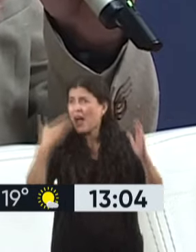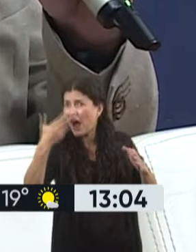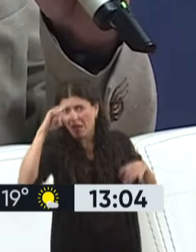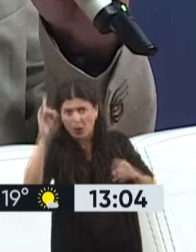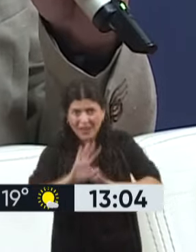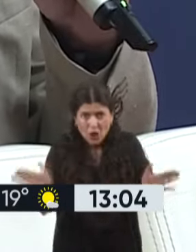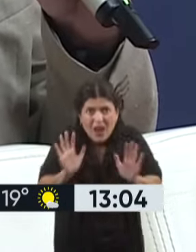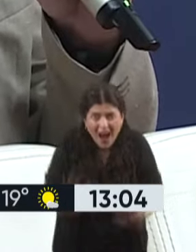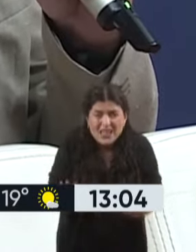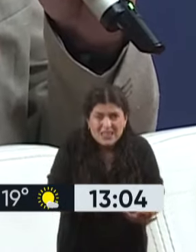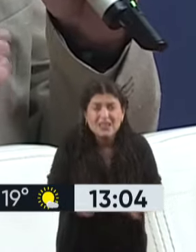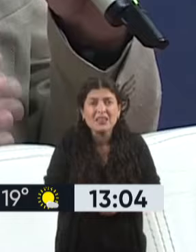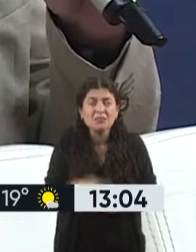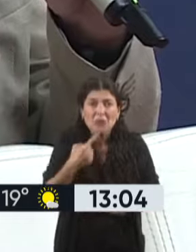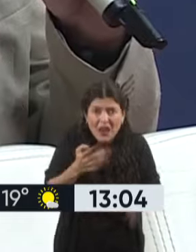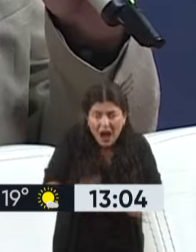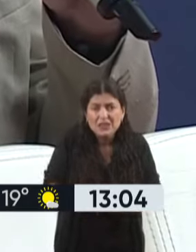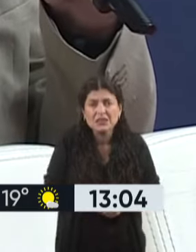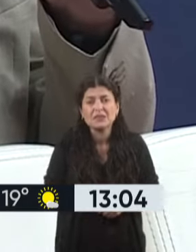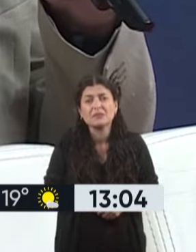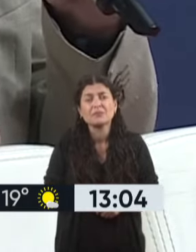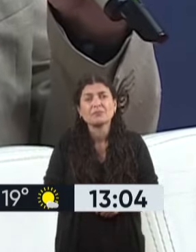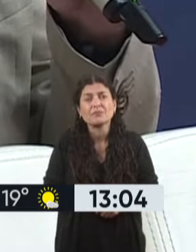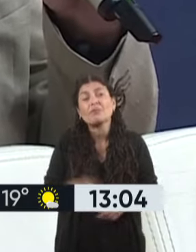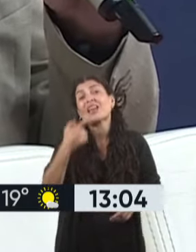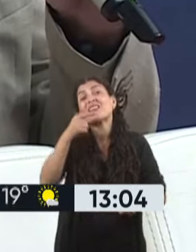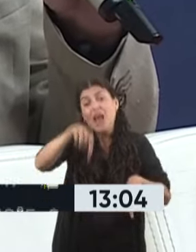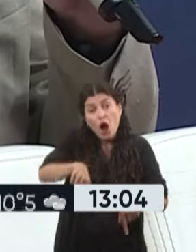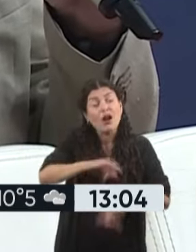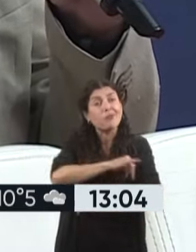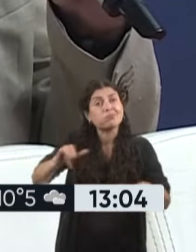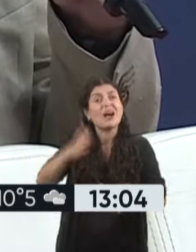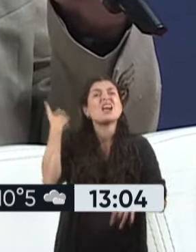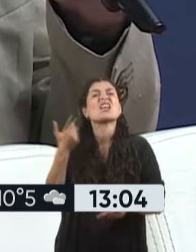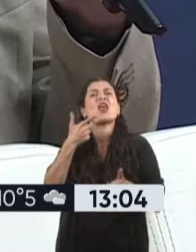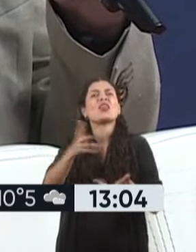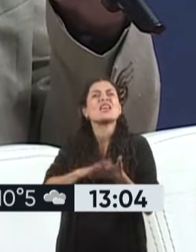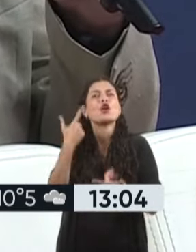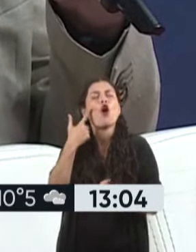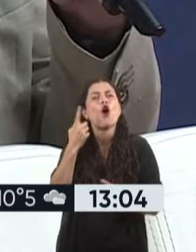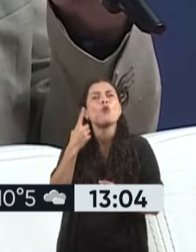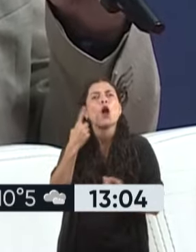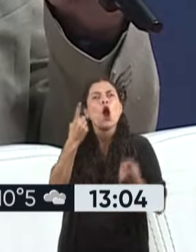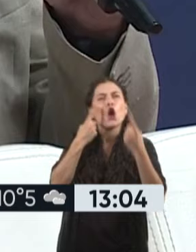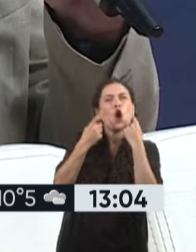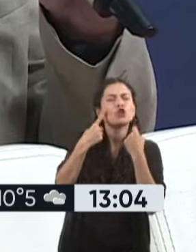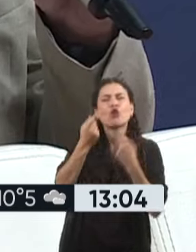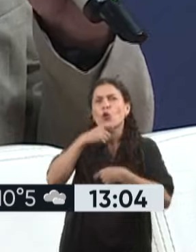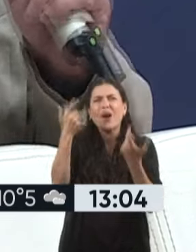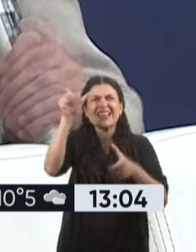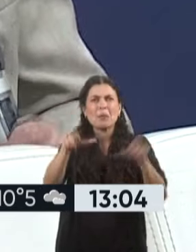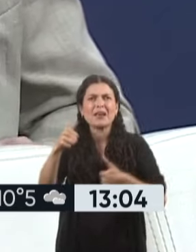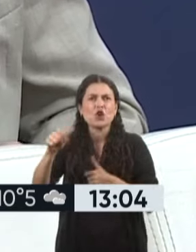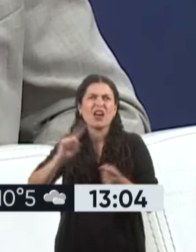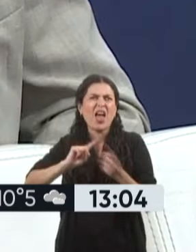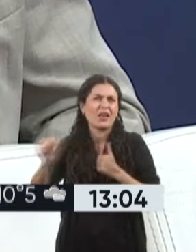levantar murallas para evitar que se le filtren en las audiencias personas que no deban tener contacto con el primer